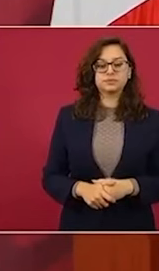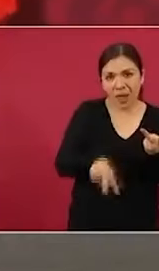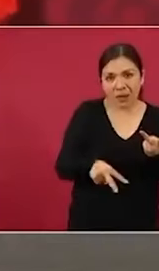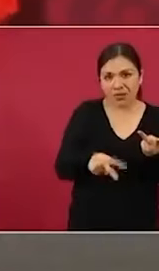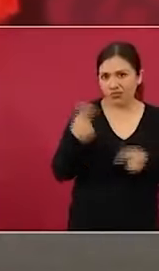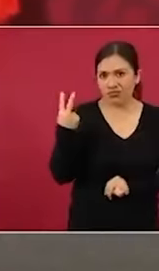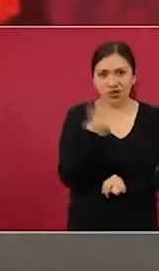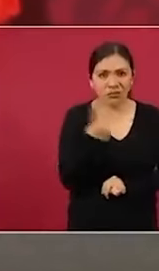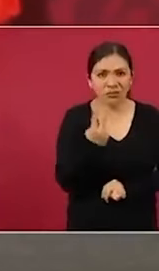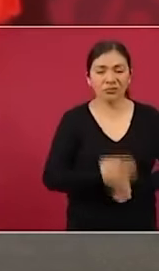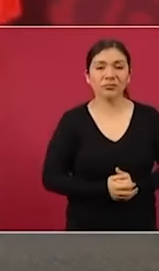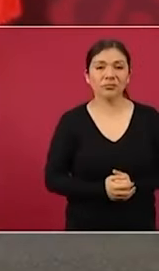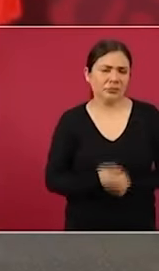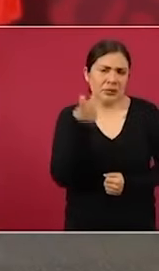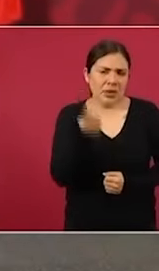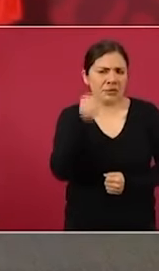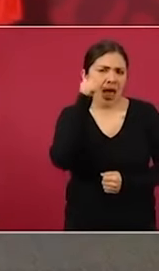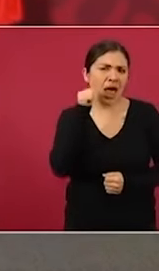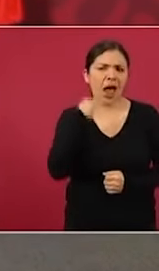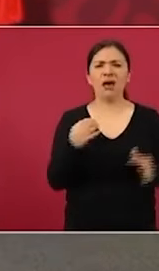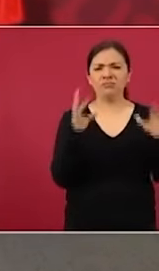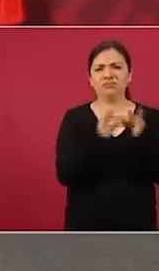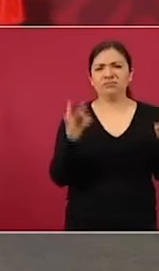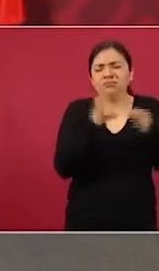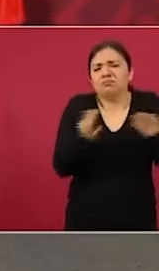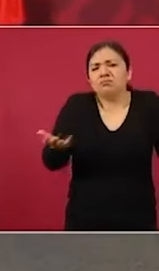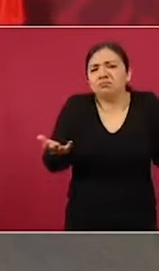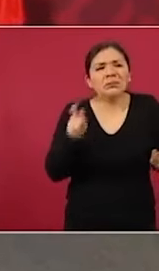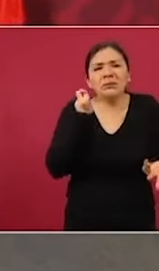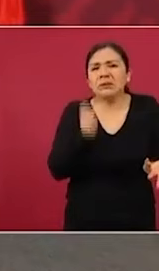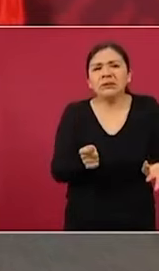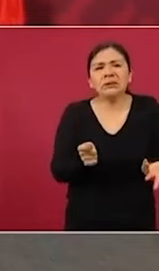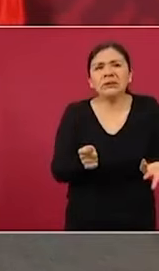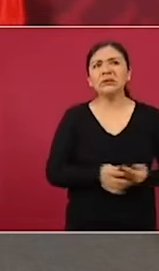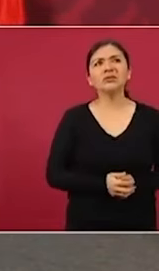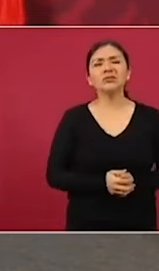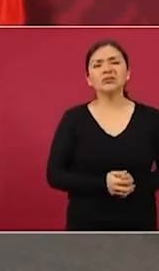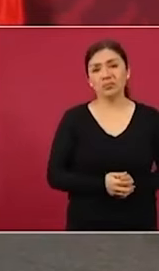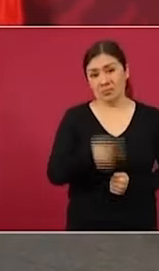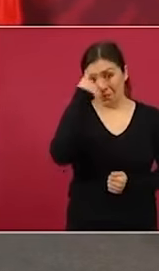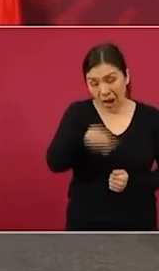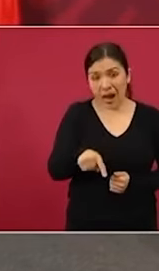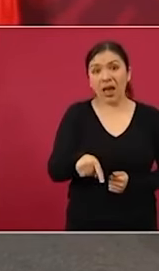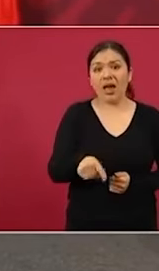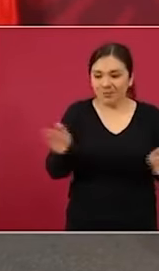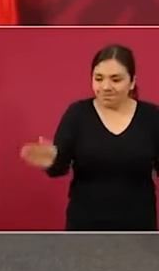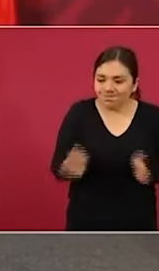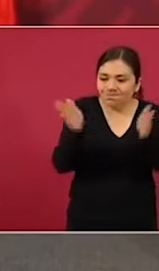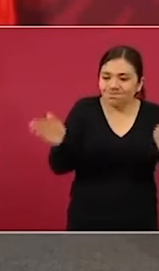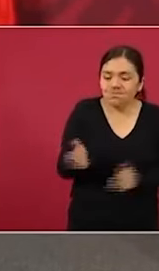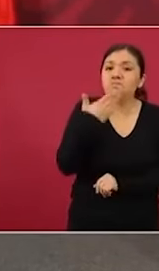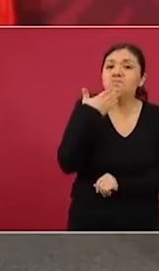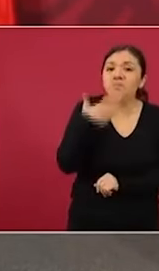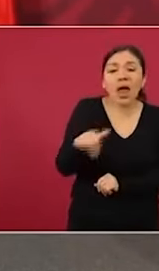que lo que están diciendo sus gobiernos es absoluta mentira. Entonces, bueno, pues, en realidad lo que está haciendo esta mujer es